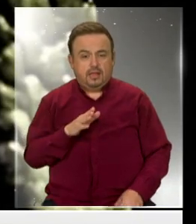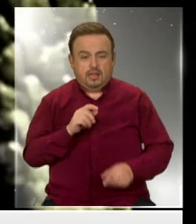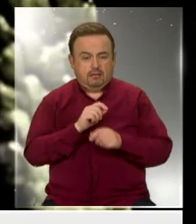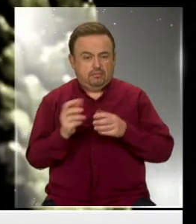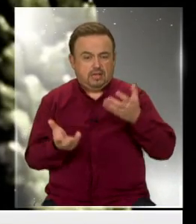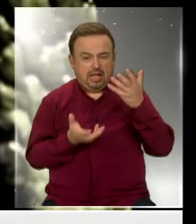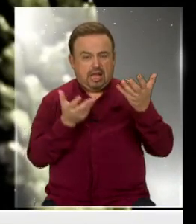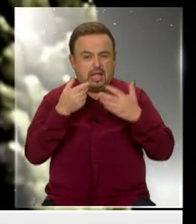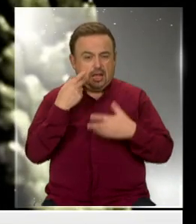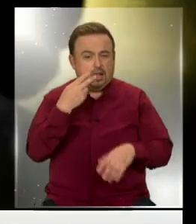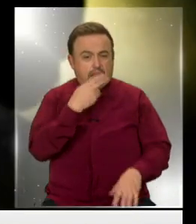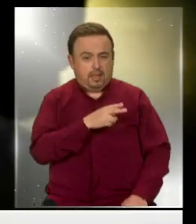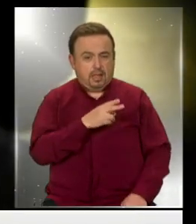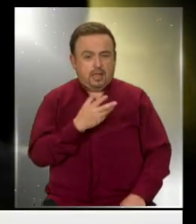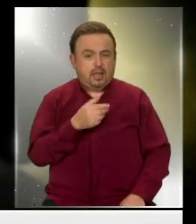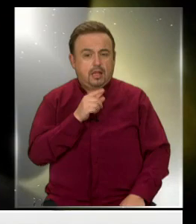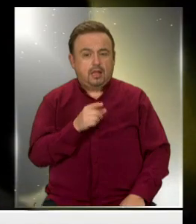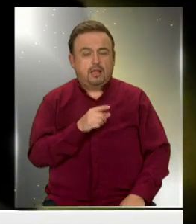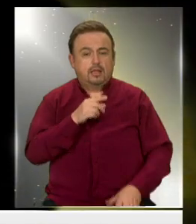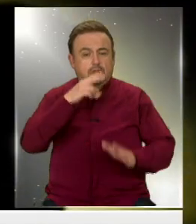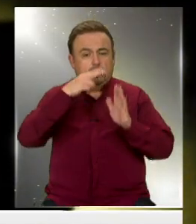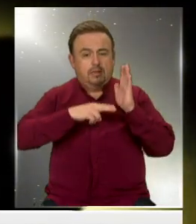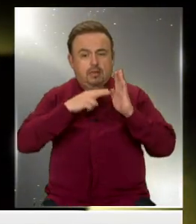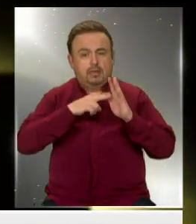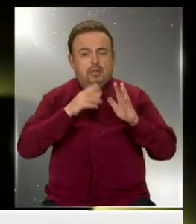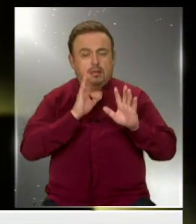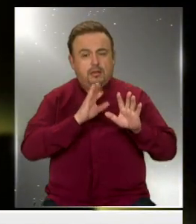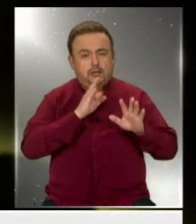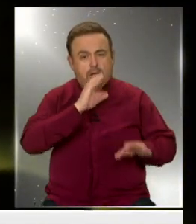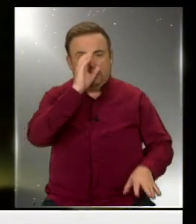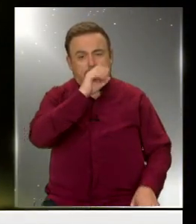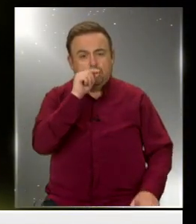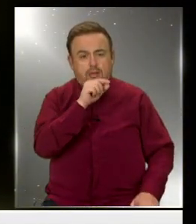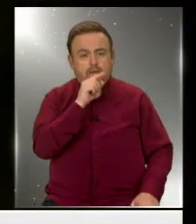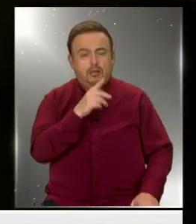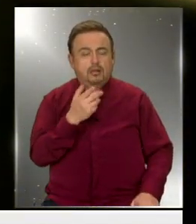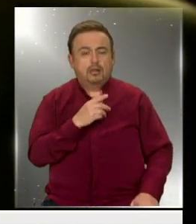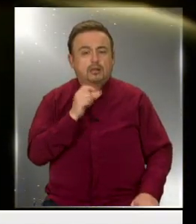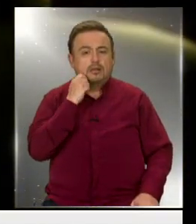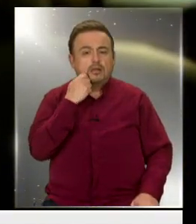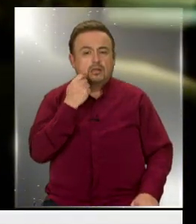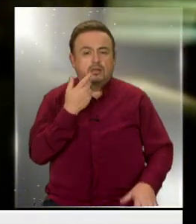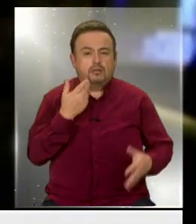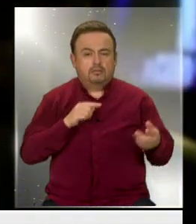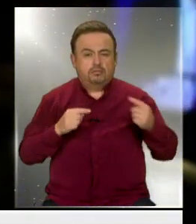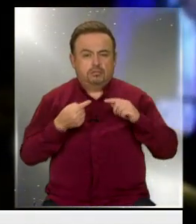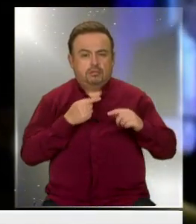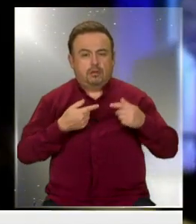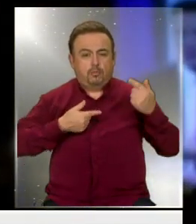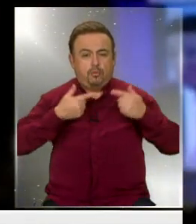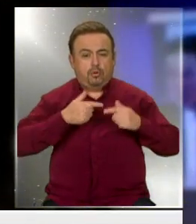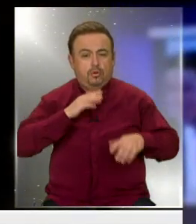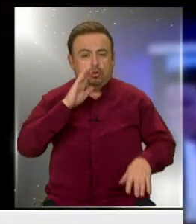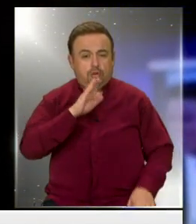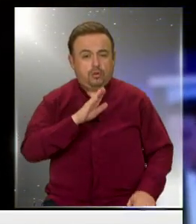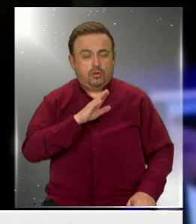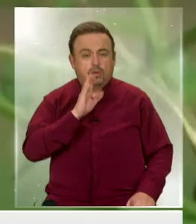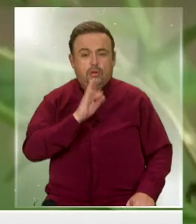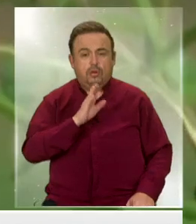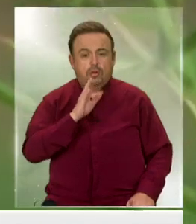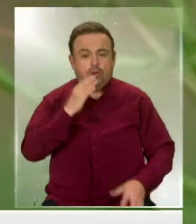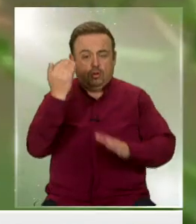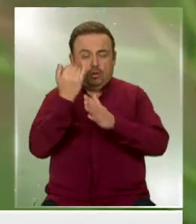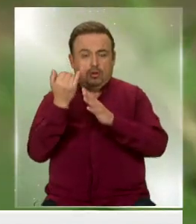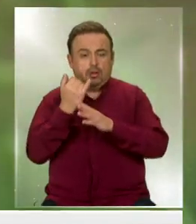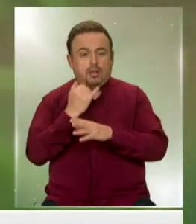quemada, que es una estatua de ella. Una obra de un artista local que a su juicio representa las tensiones políticas que ocurren en ese país. La escultura